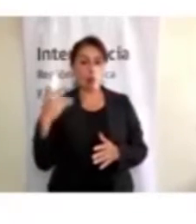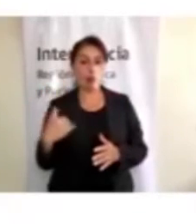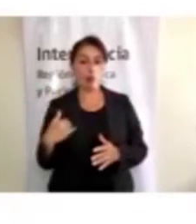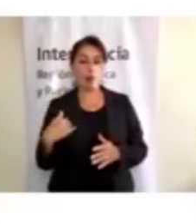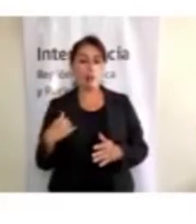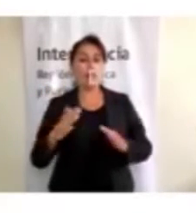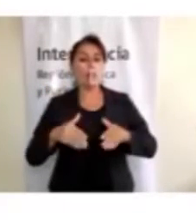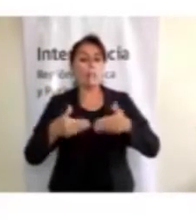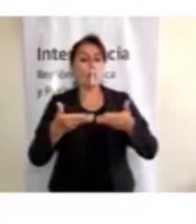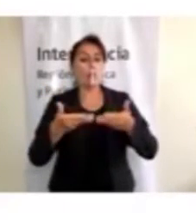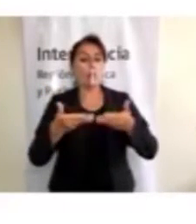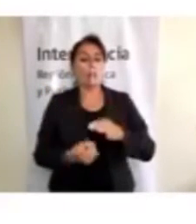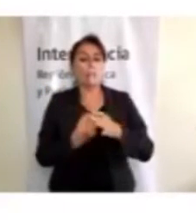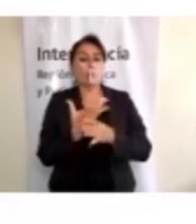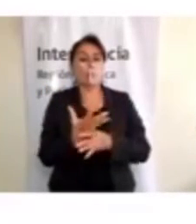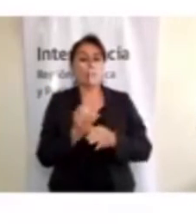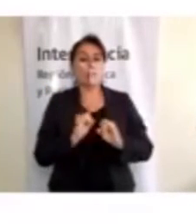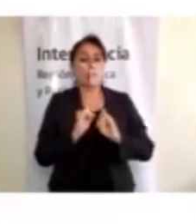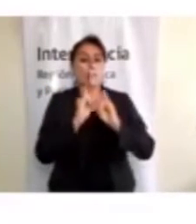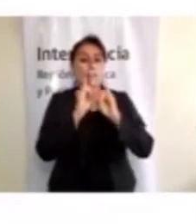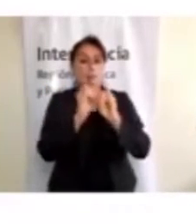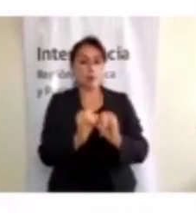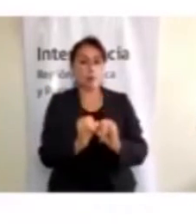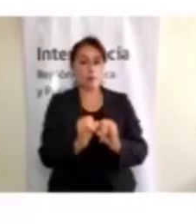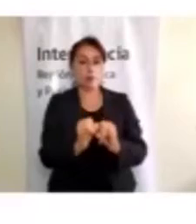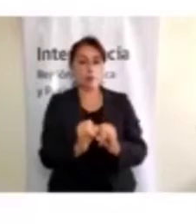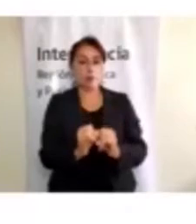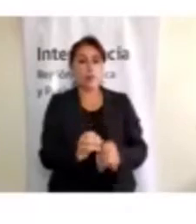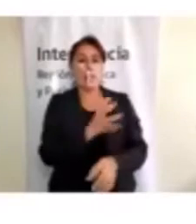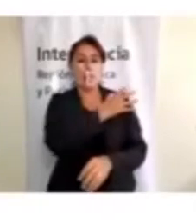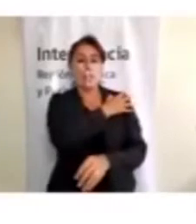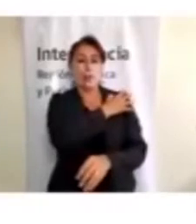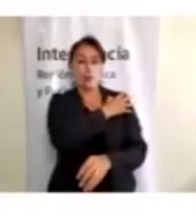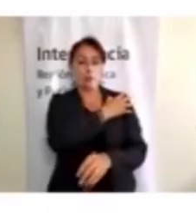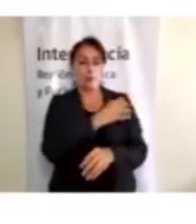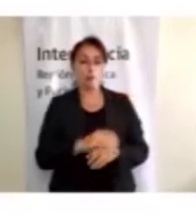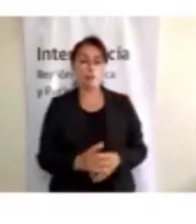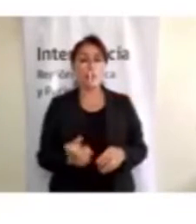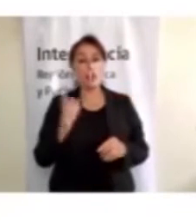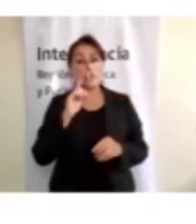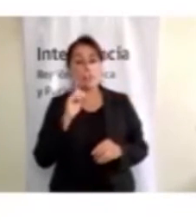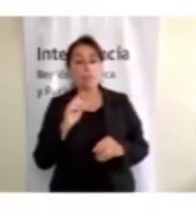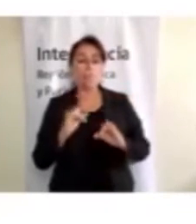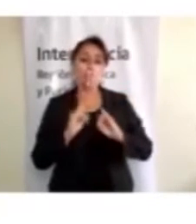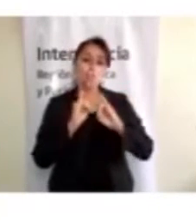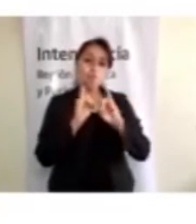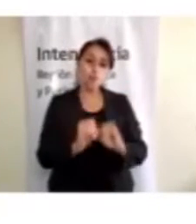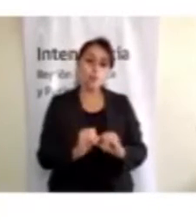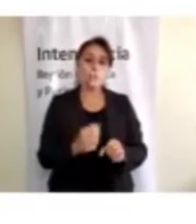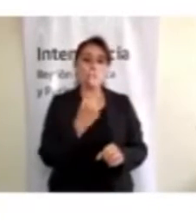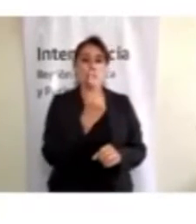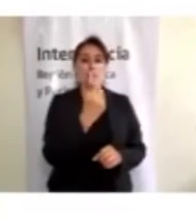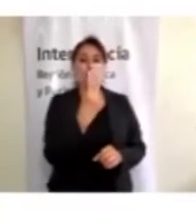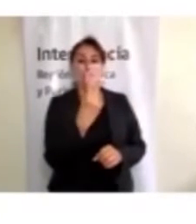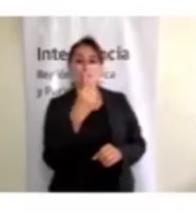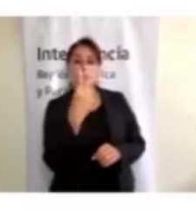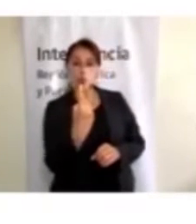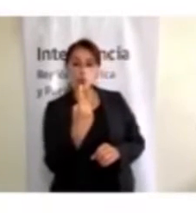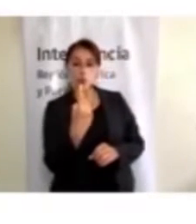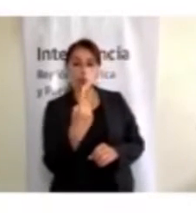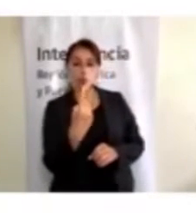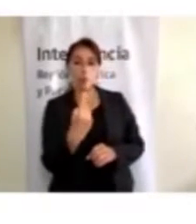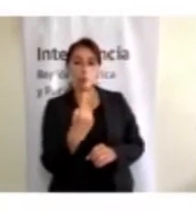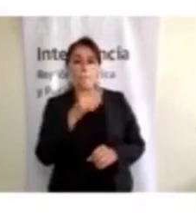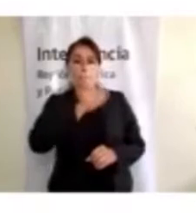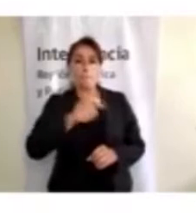chilena, entregamos un nuevo reporte a nivel regional. Tenemos que informar 121 nuevos